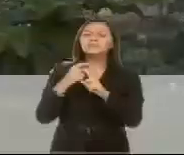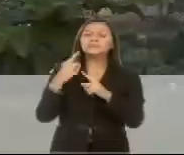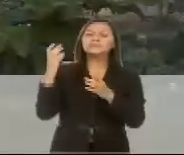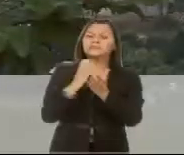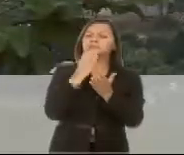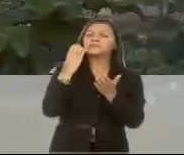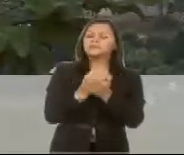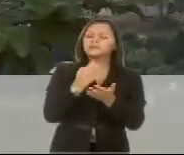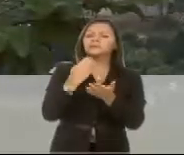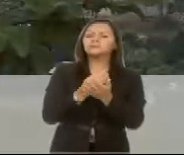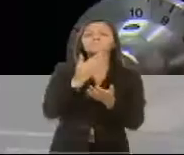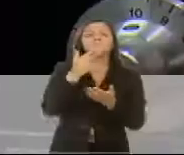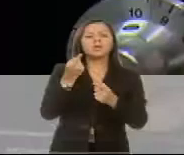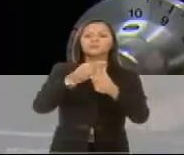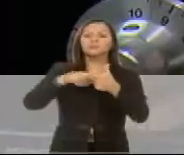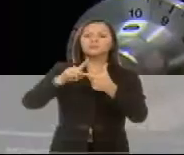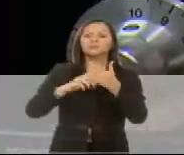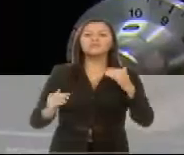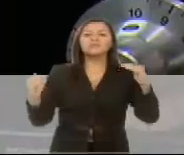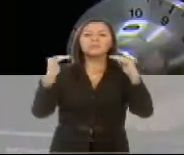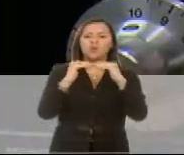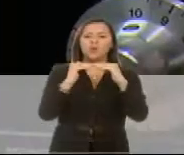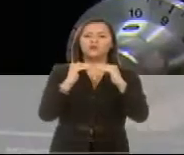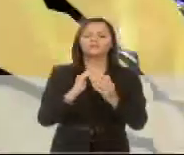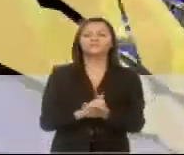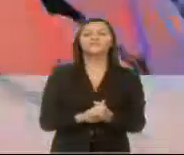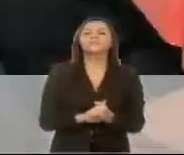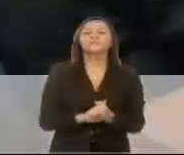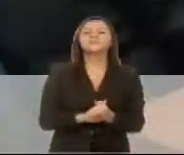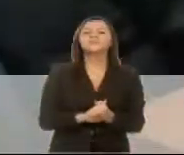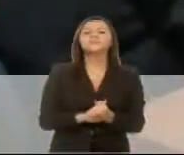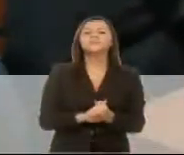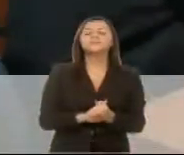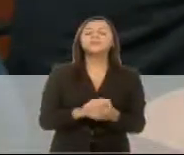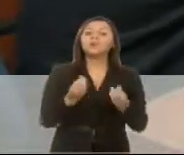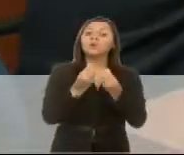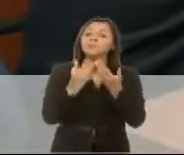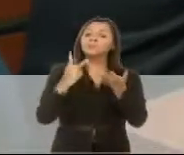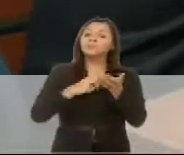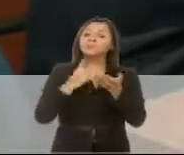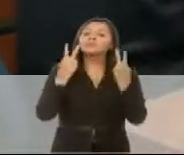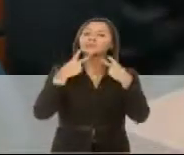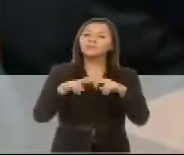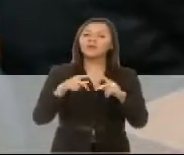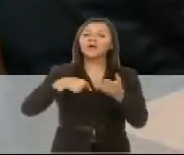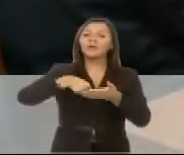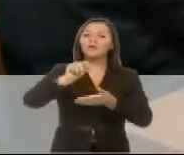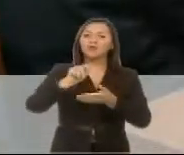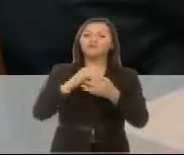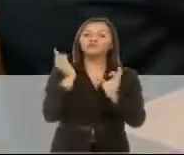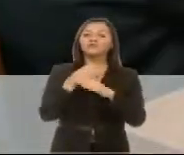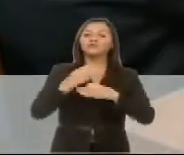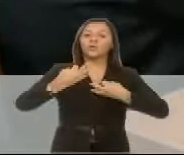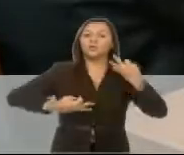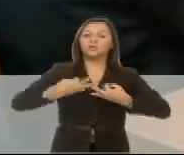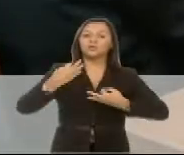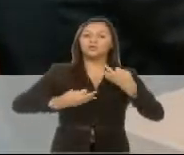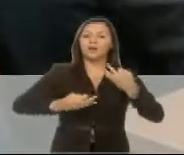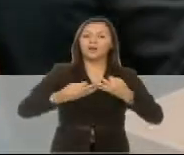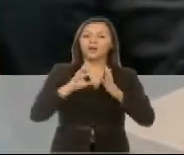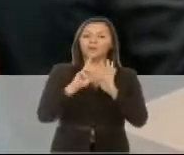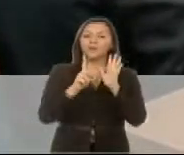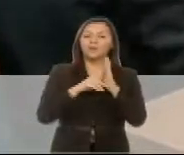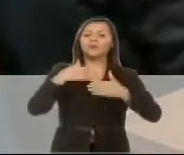ocasiones plantearon una distribución equitativa de las frecuencias. También se aprobó la reforma al Código de la Función Judicial con